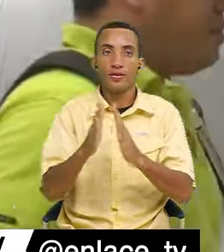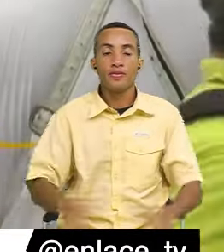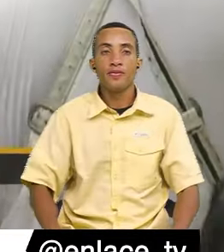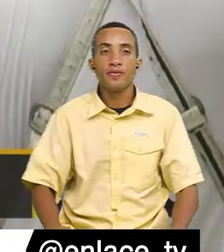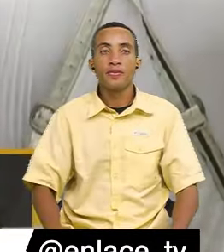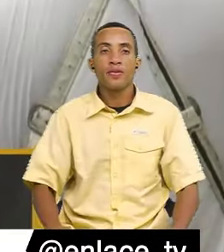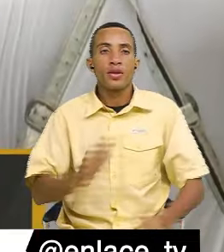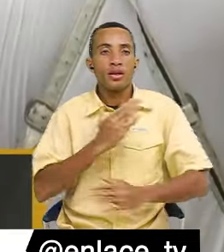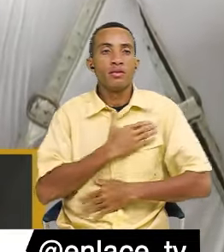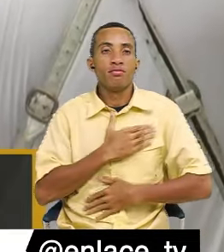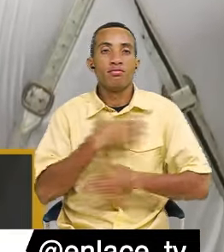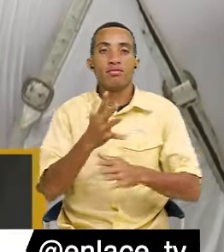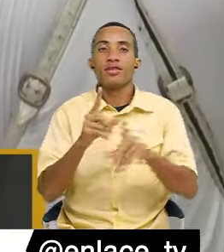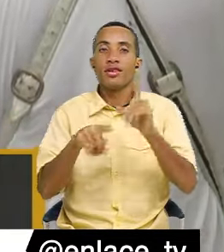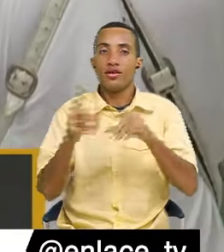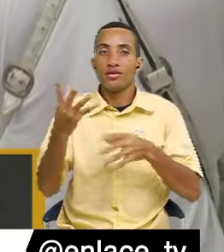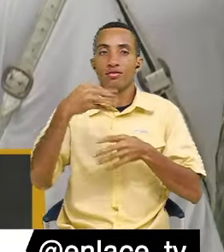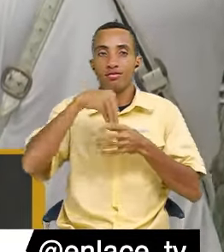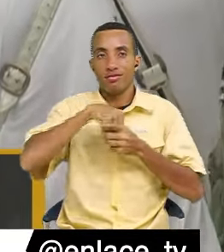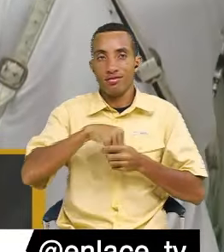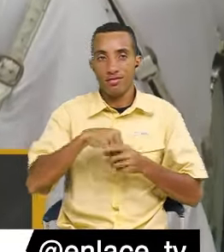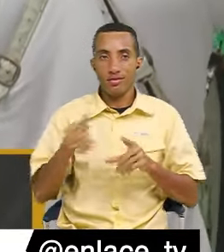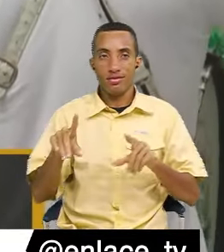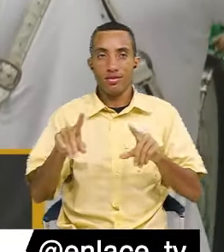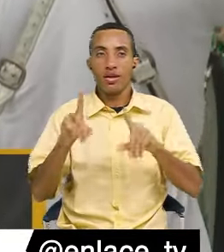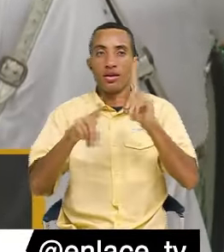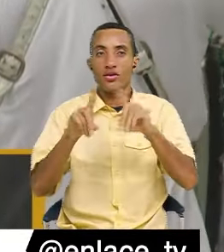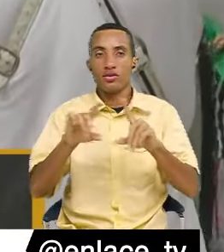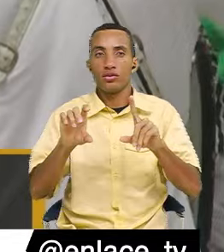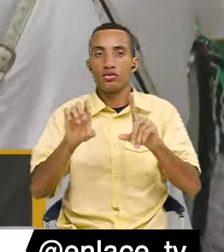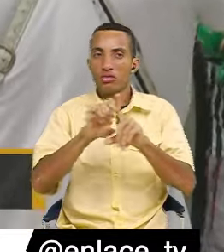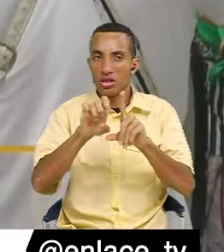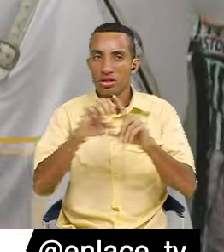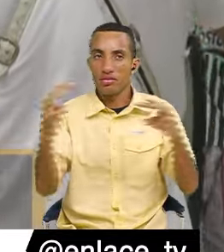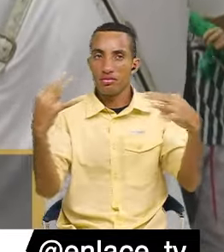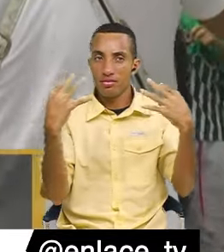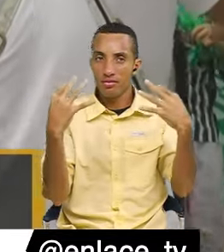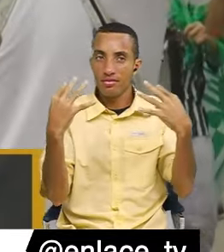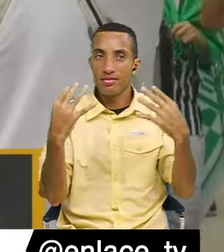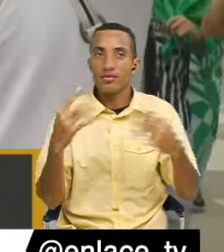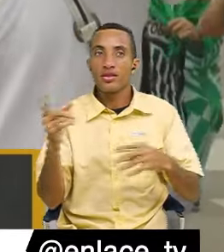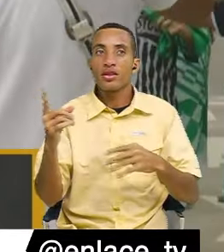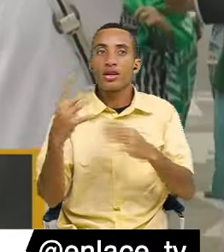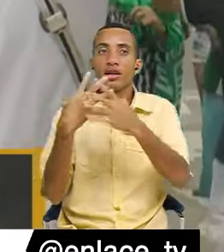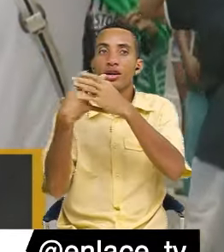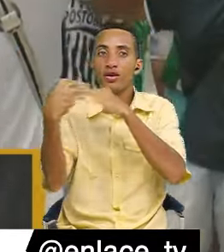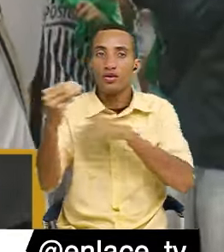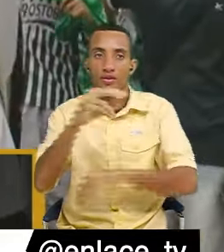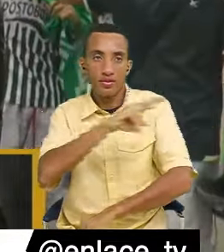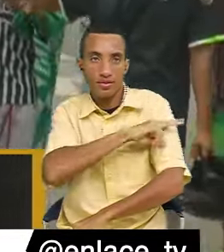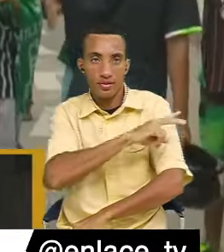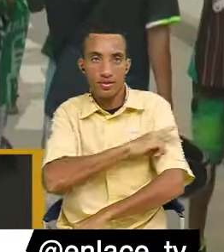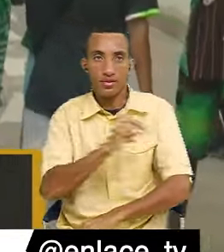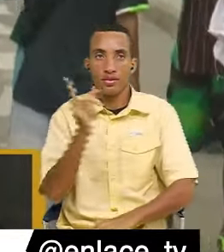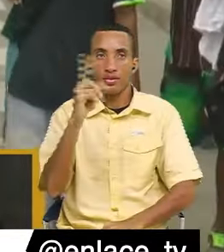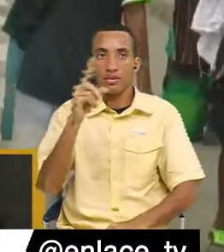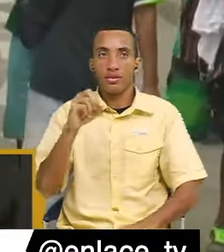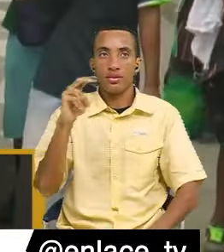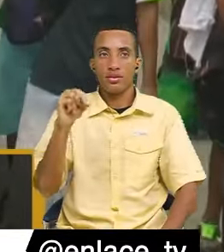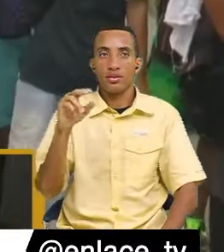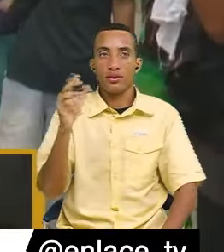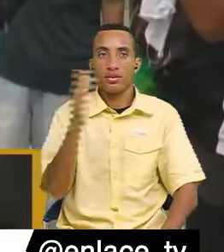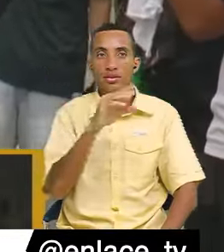Saludos compañeros en estudios, amable teleaudiencia, Enlace Noticias a esta hora en las afueras del Hotel San Silvestre. Este es el ambiente que se